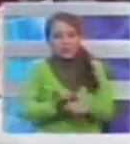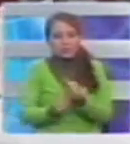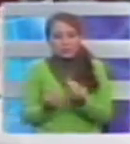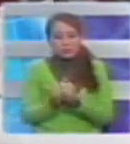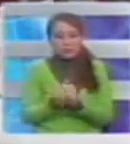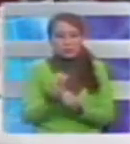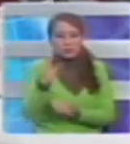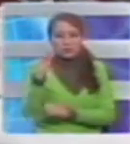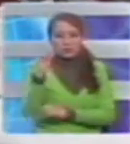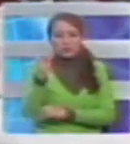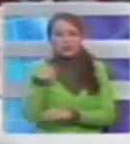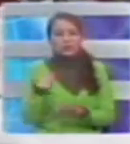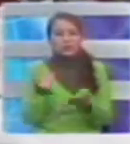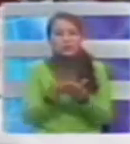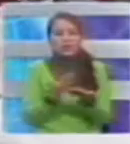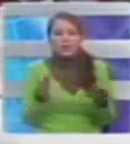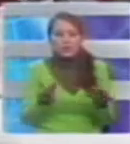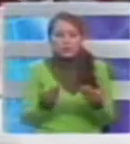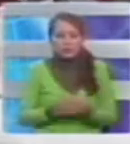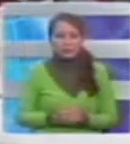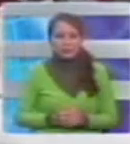al COE se da lugar,